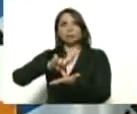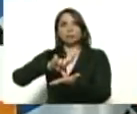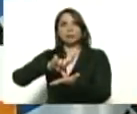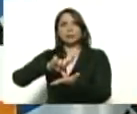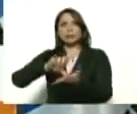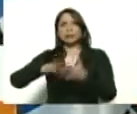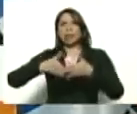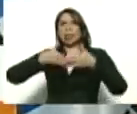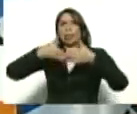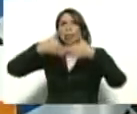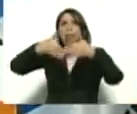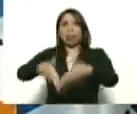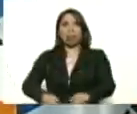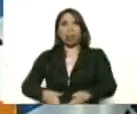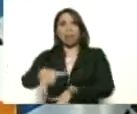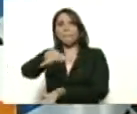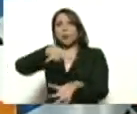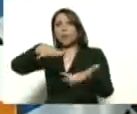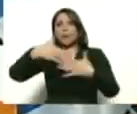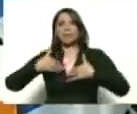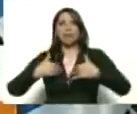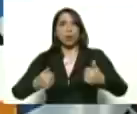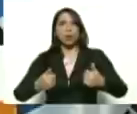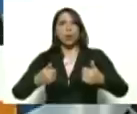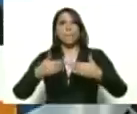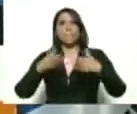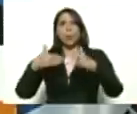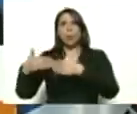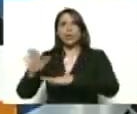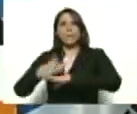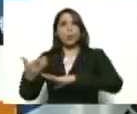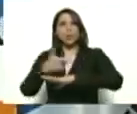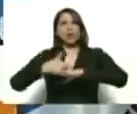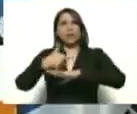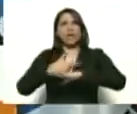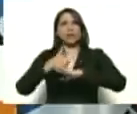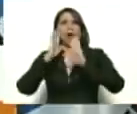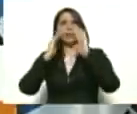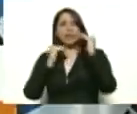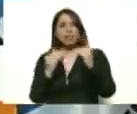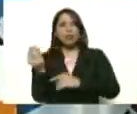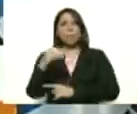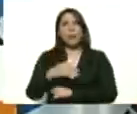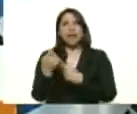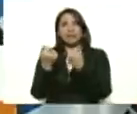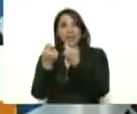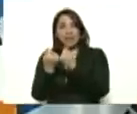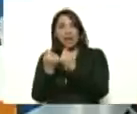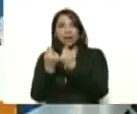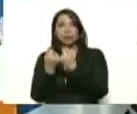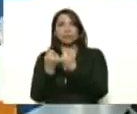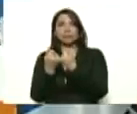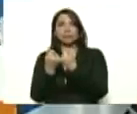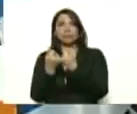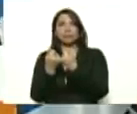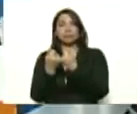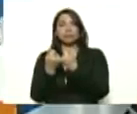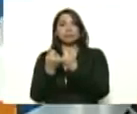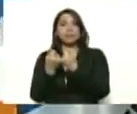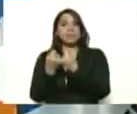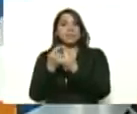naufragando en esta crisis de salud pública porque sus gobiernos han atendido más al capital neoliberal que al derecho humano a la